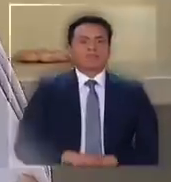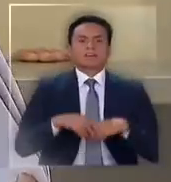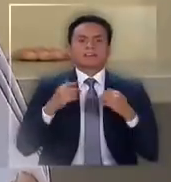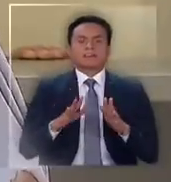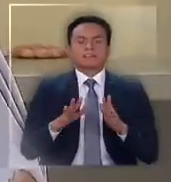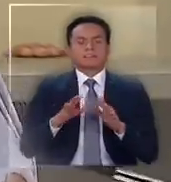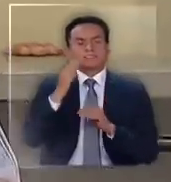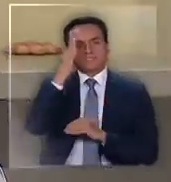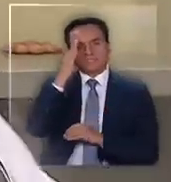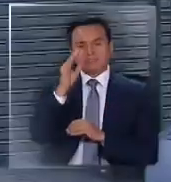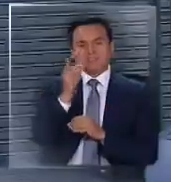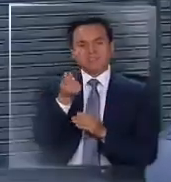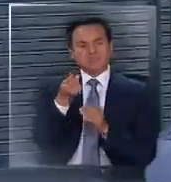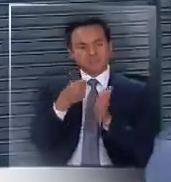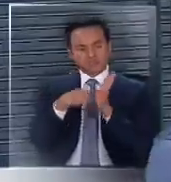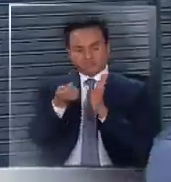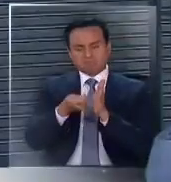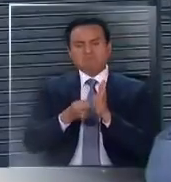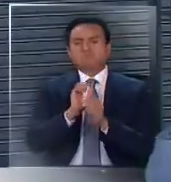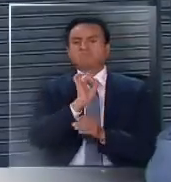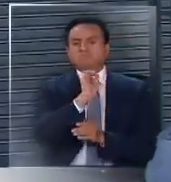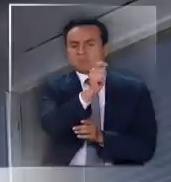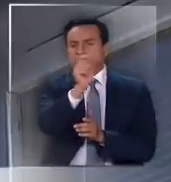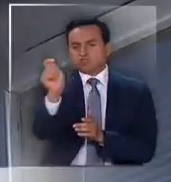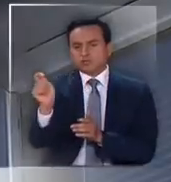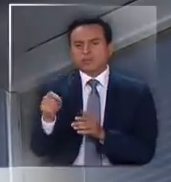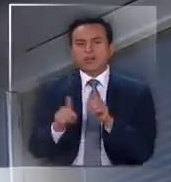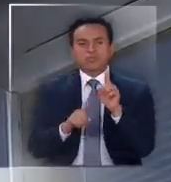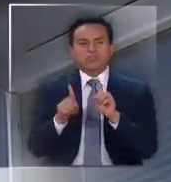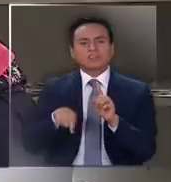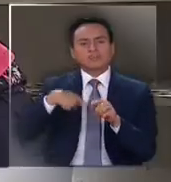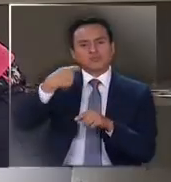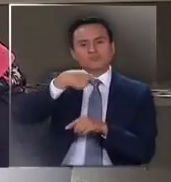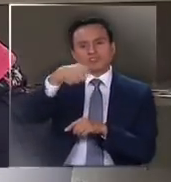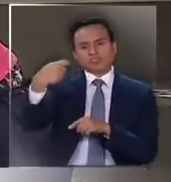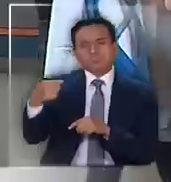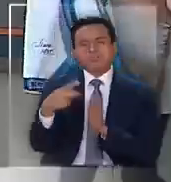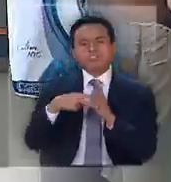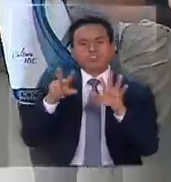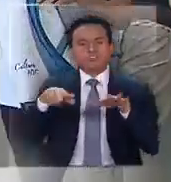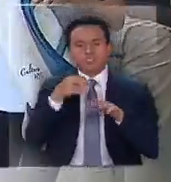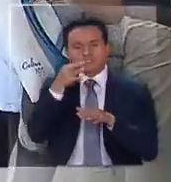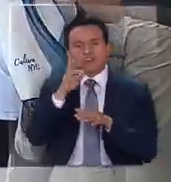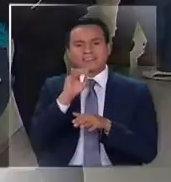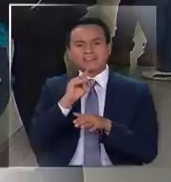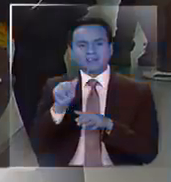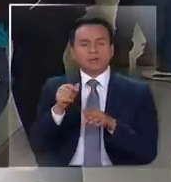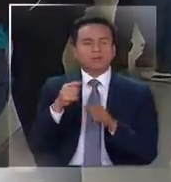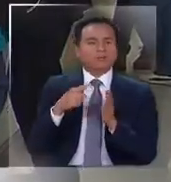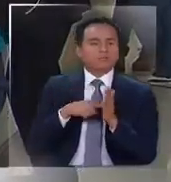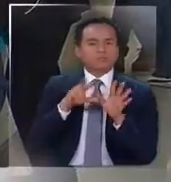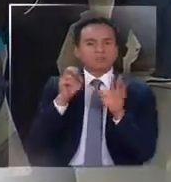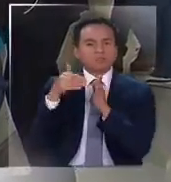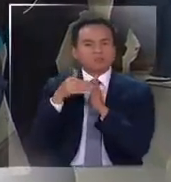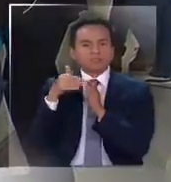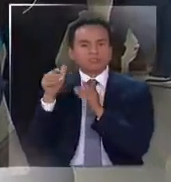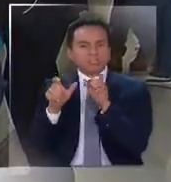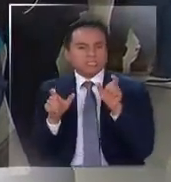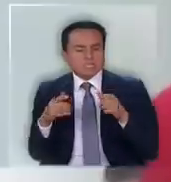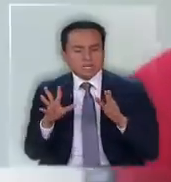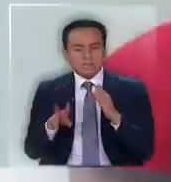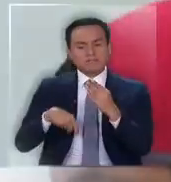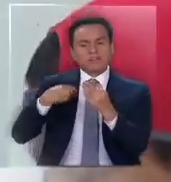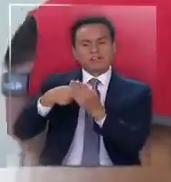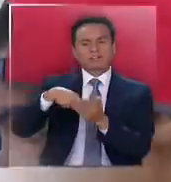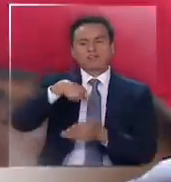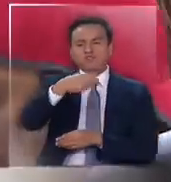Llegó el día, comenzó la devolución de impuestos de la declaración a la renta 2018. Este viernes, más de 1.800.000 personas recibirán